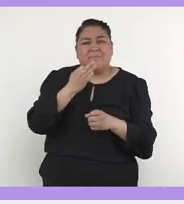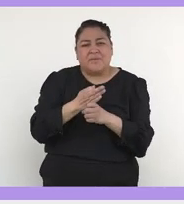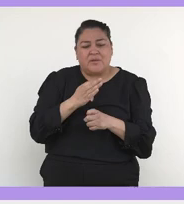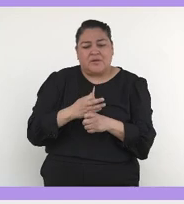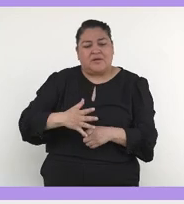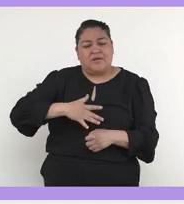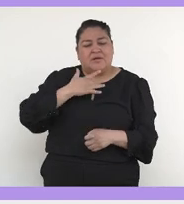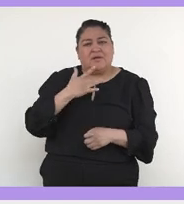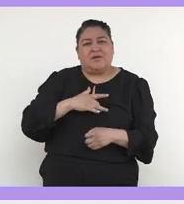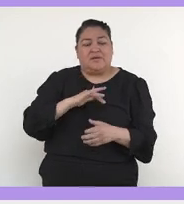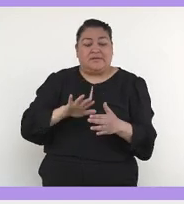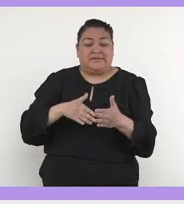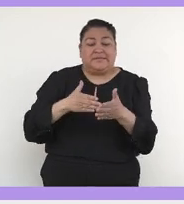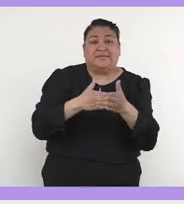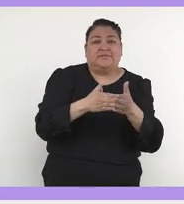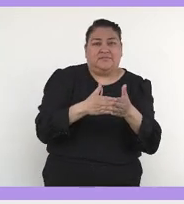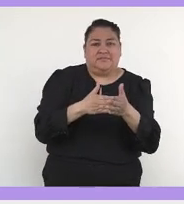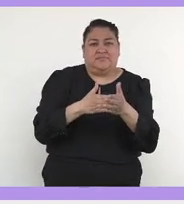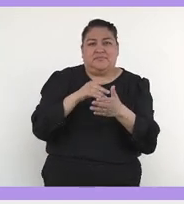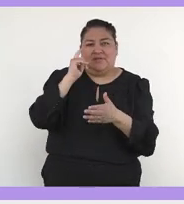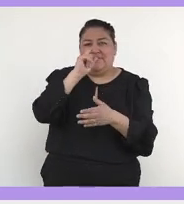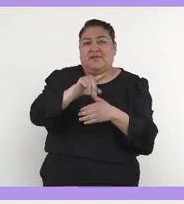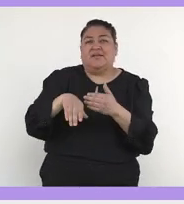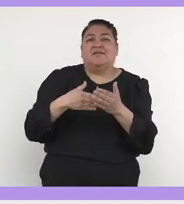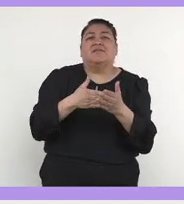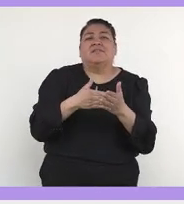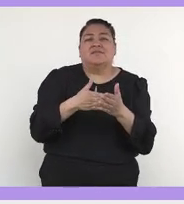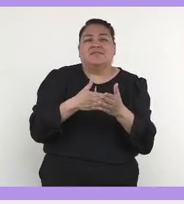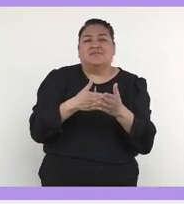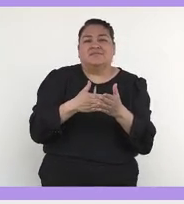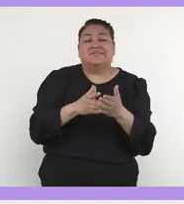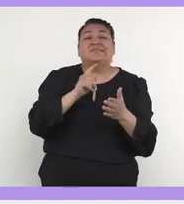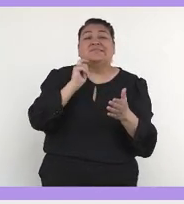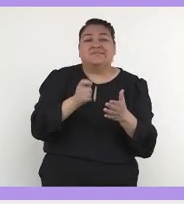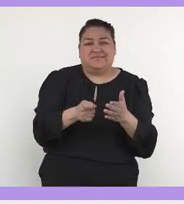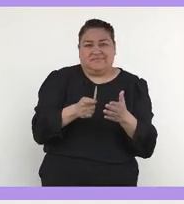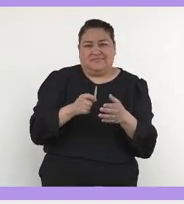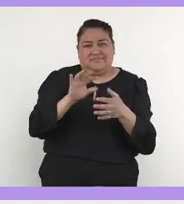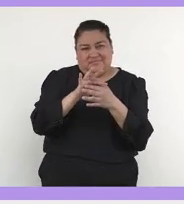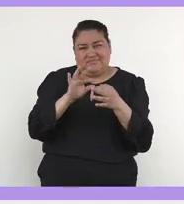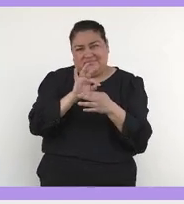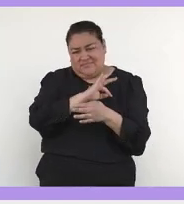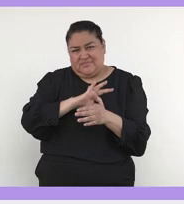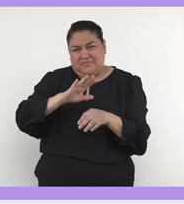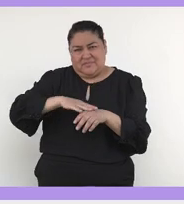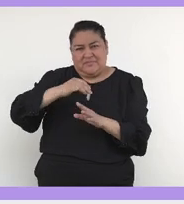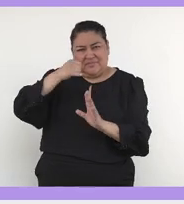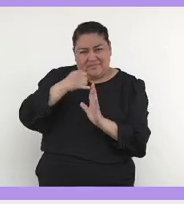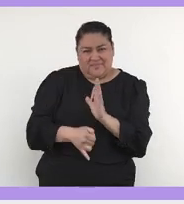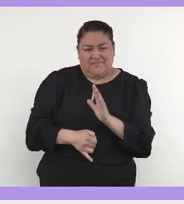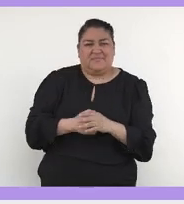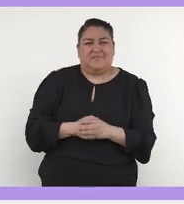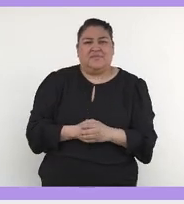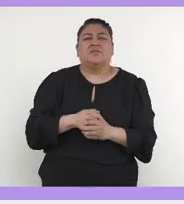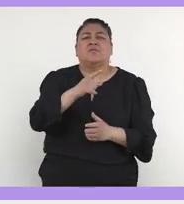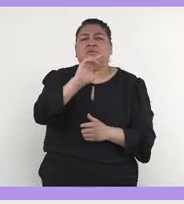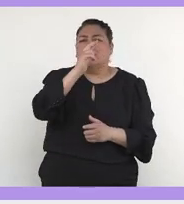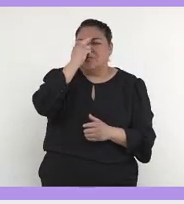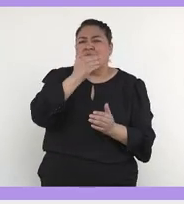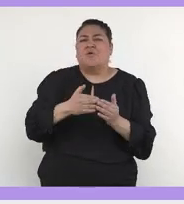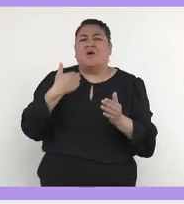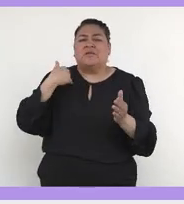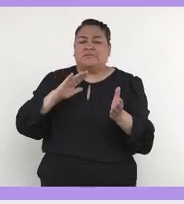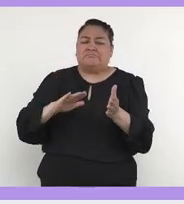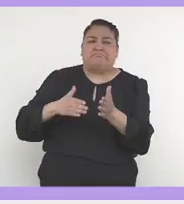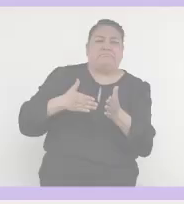la cuestión de retos que si nos hablaste un poco de eso pero profundizando un poquito más recuerdas algún reto en la